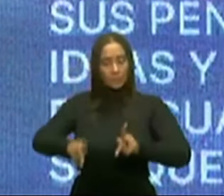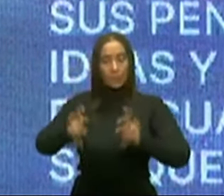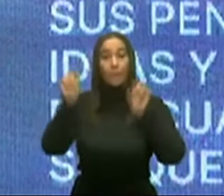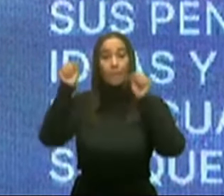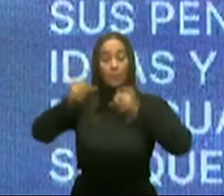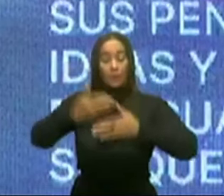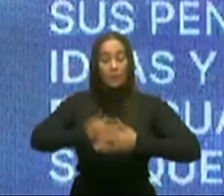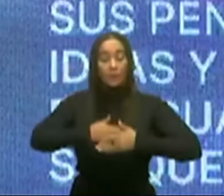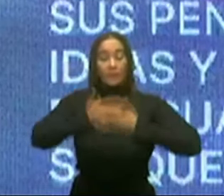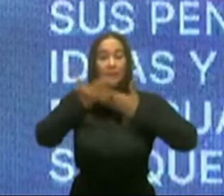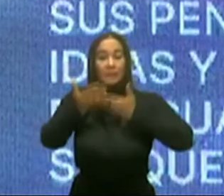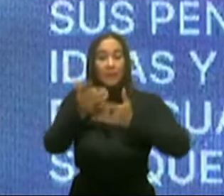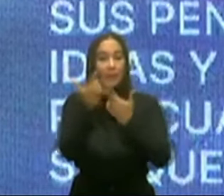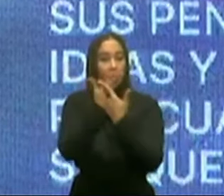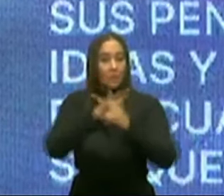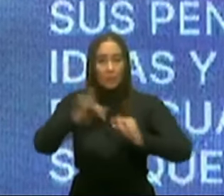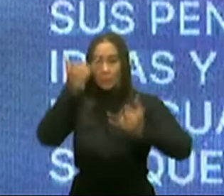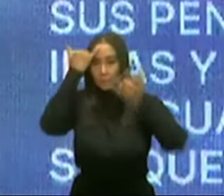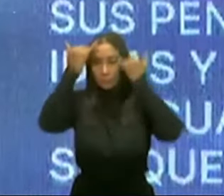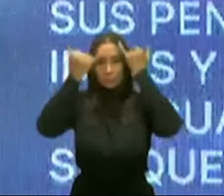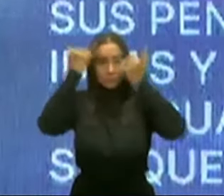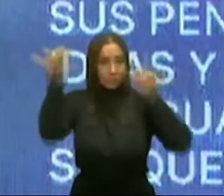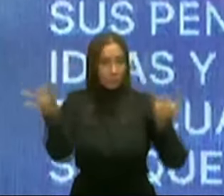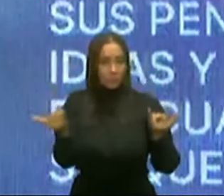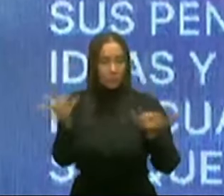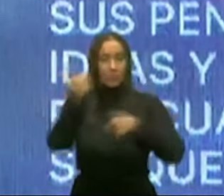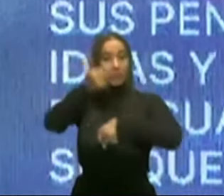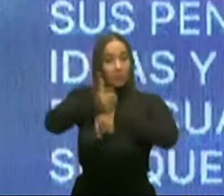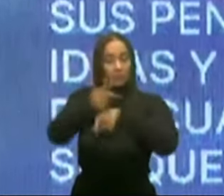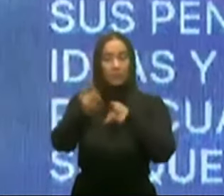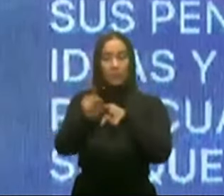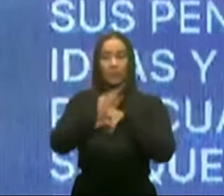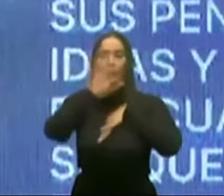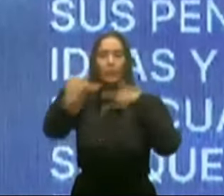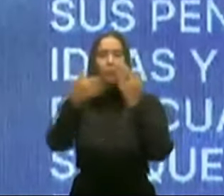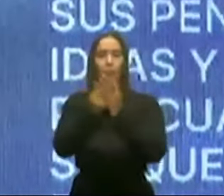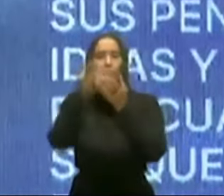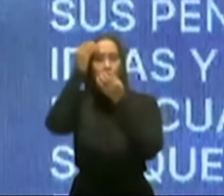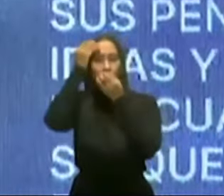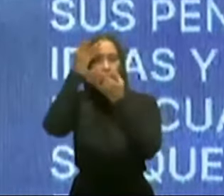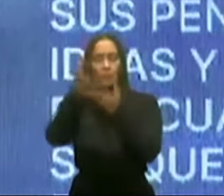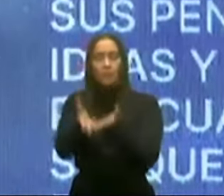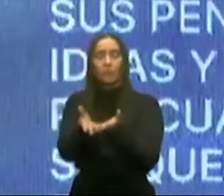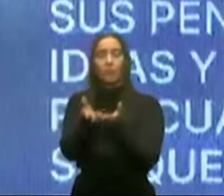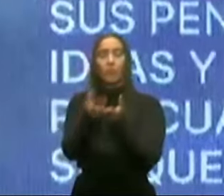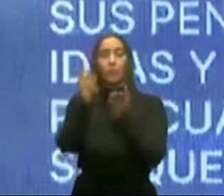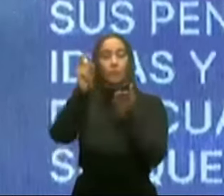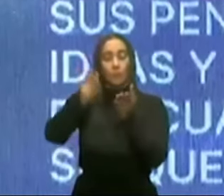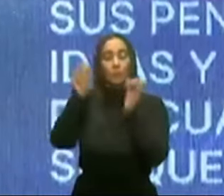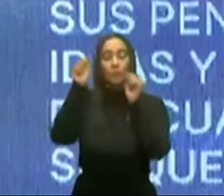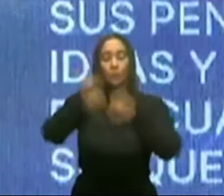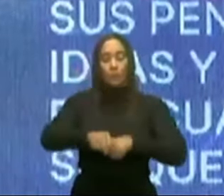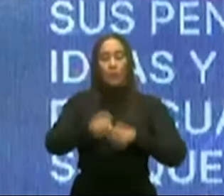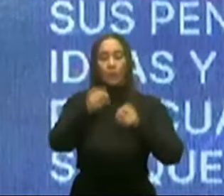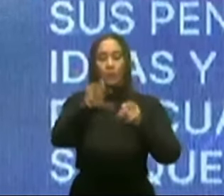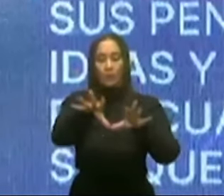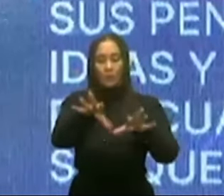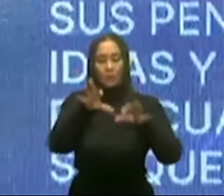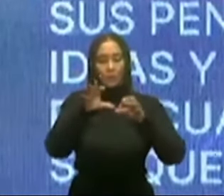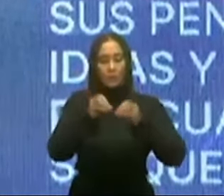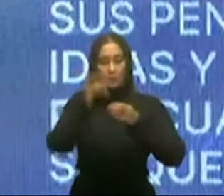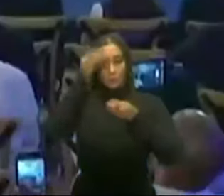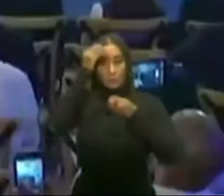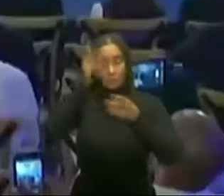expresar libremente. Se establece también que todos los medios de información tienen acceso a las fuentes noticiosas